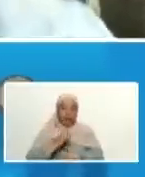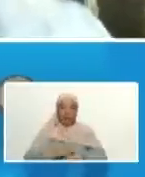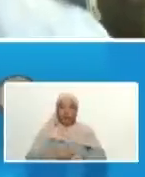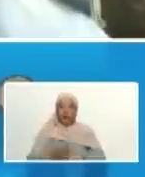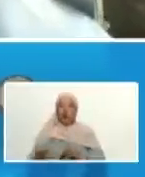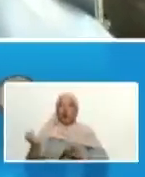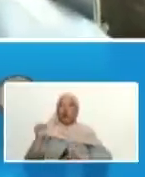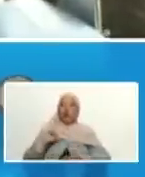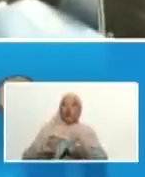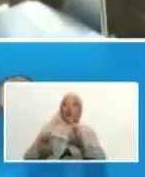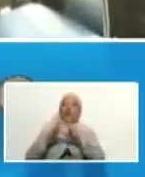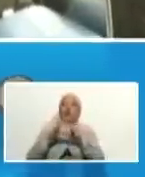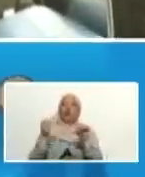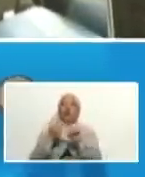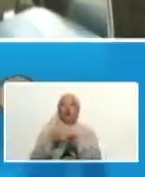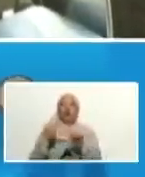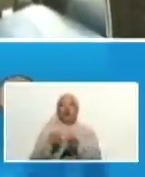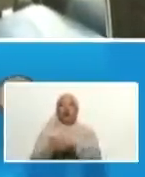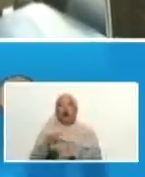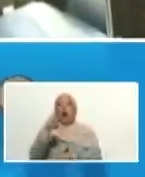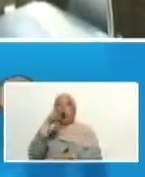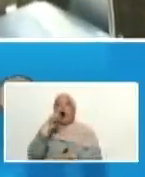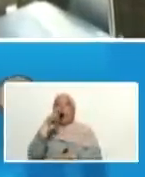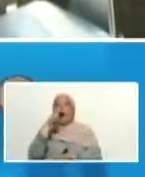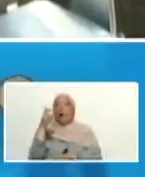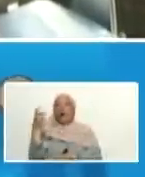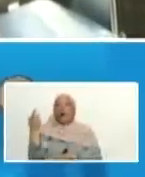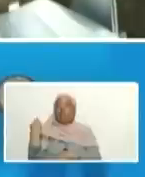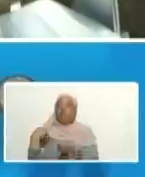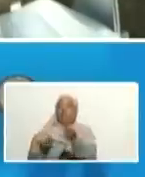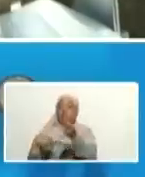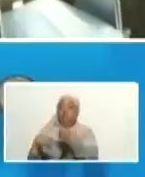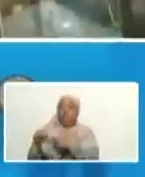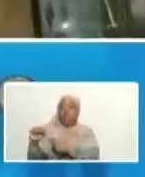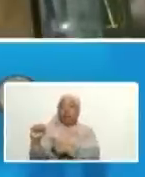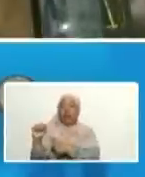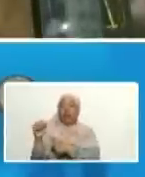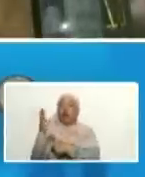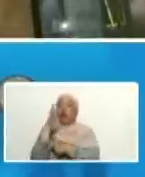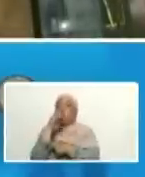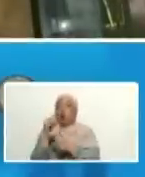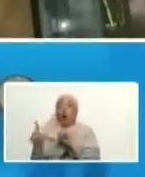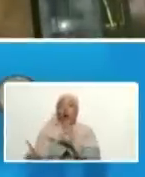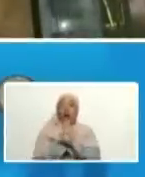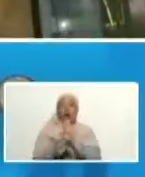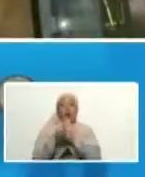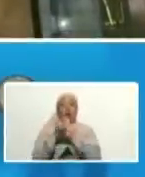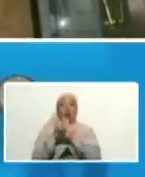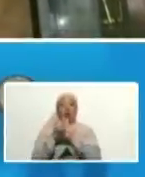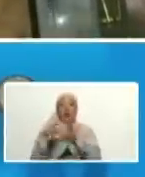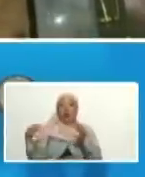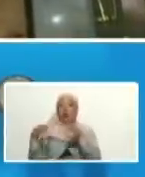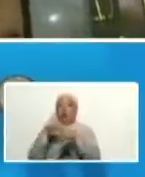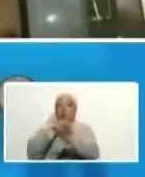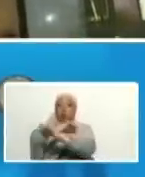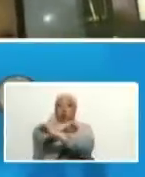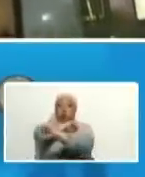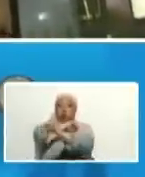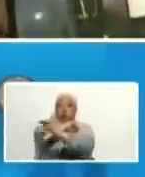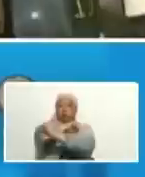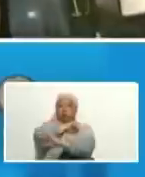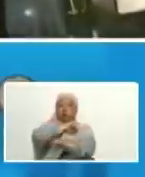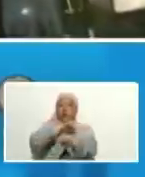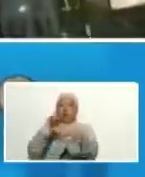contra toda la minería depredadora, contra la minería ilegal, contra las bandas criminales que pretenden